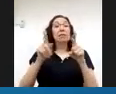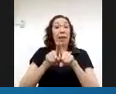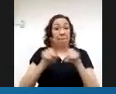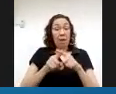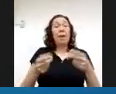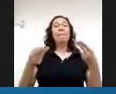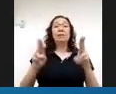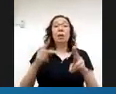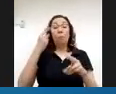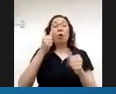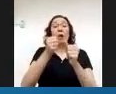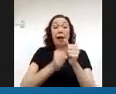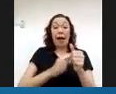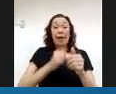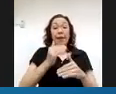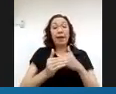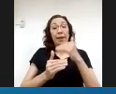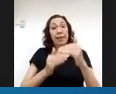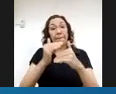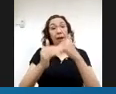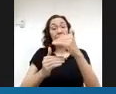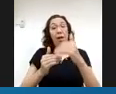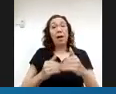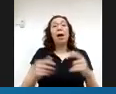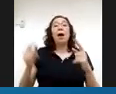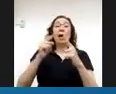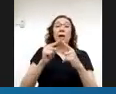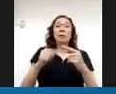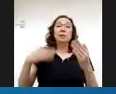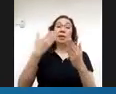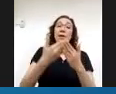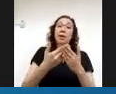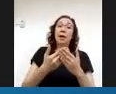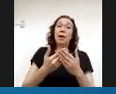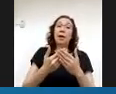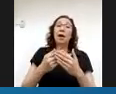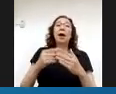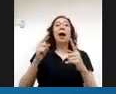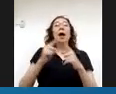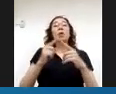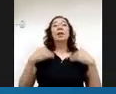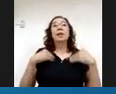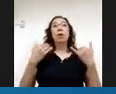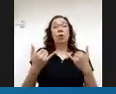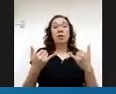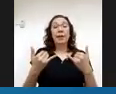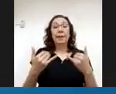pasado por cada una de esas etapas hasta llegar a lo que tenemos en este momento.